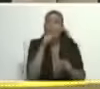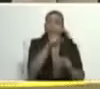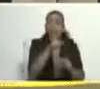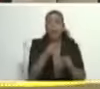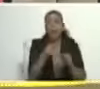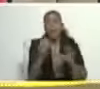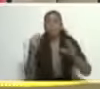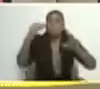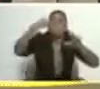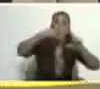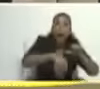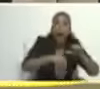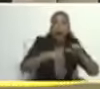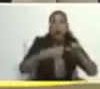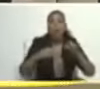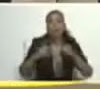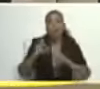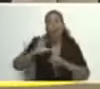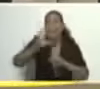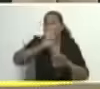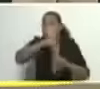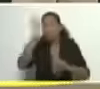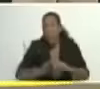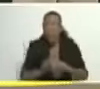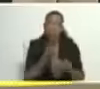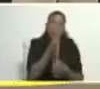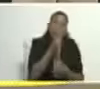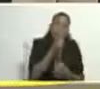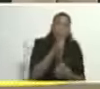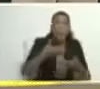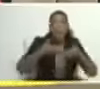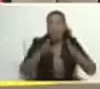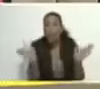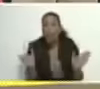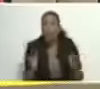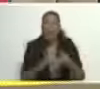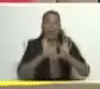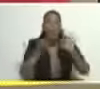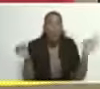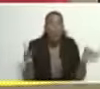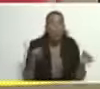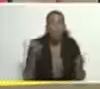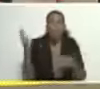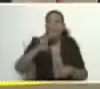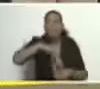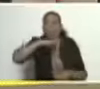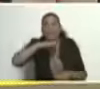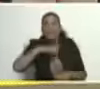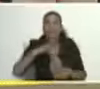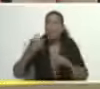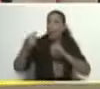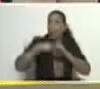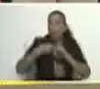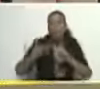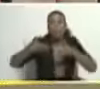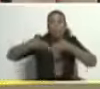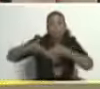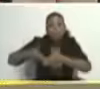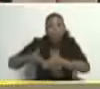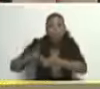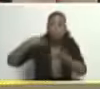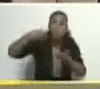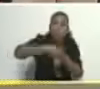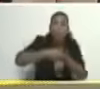además del aumento de los precios, las perturbaciones de la cadena de suministro que nos afectan y que nos aumentan los